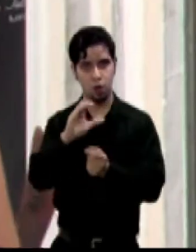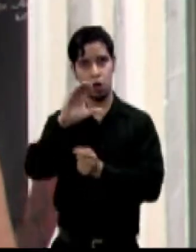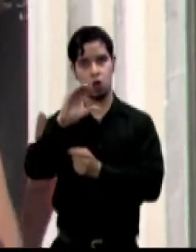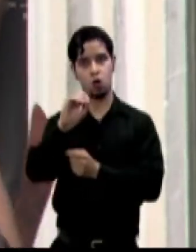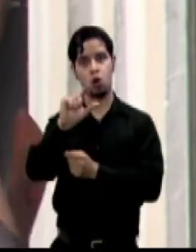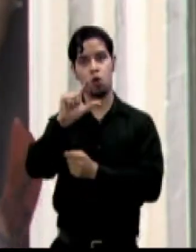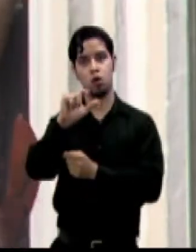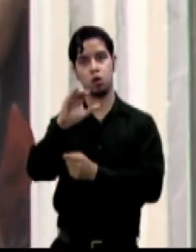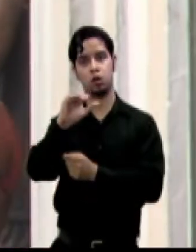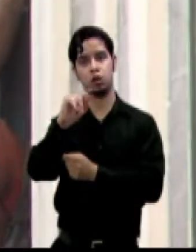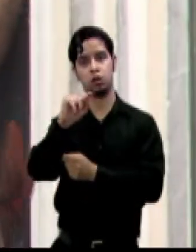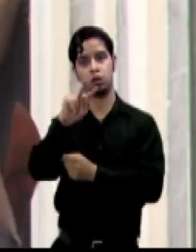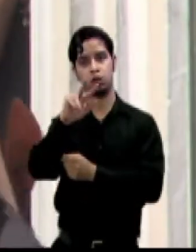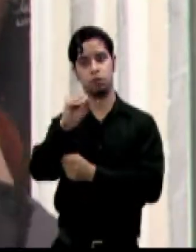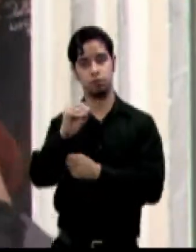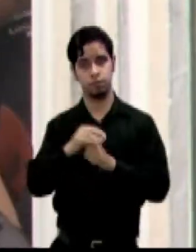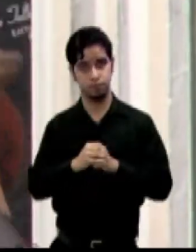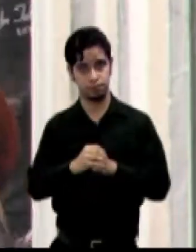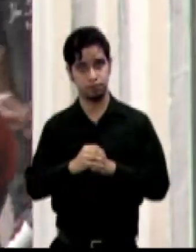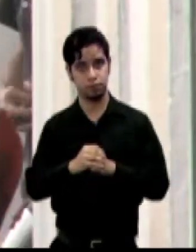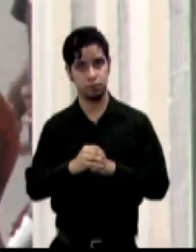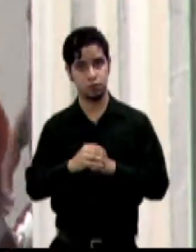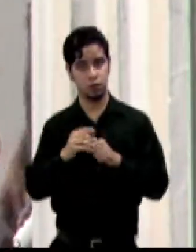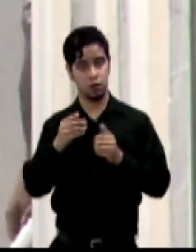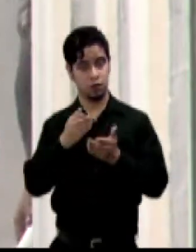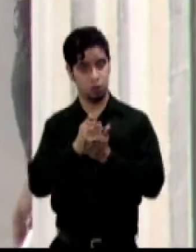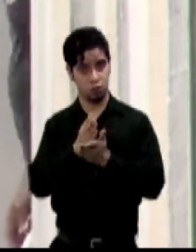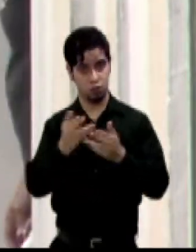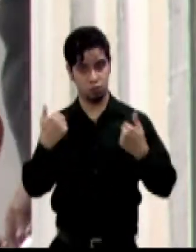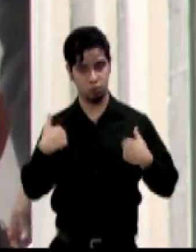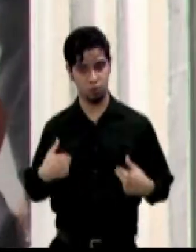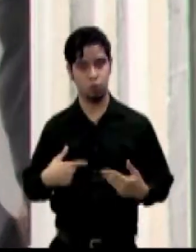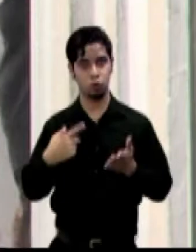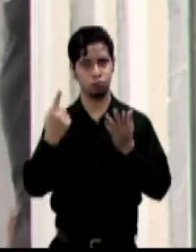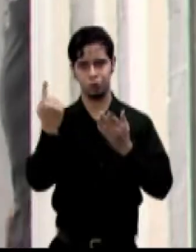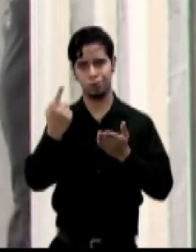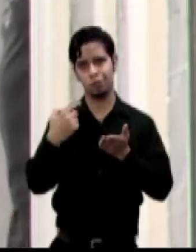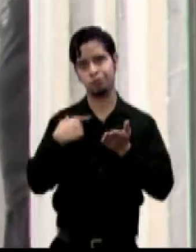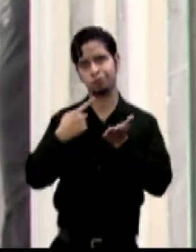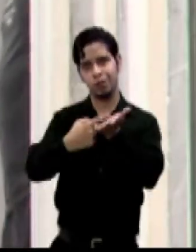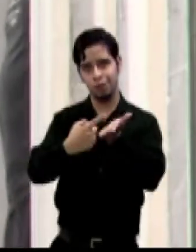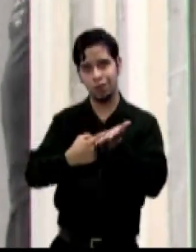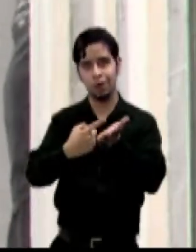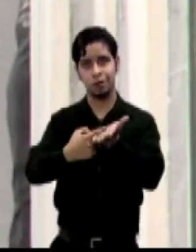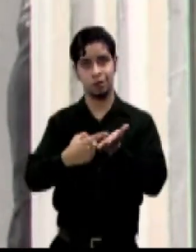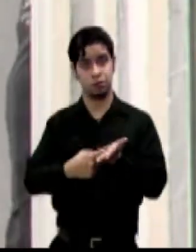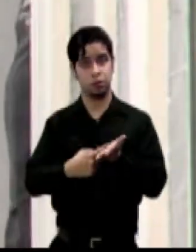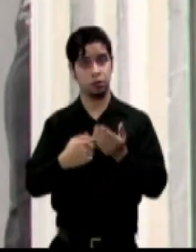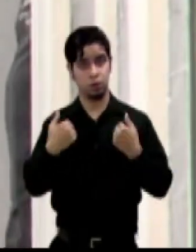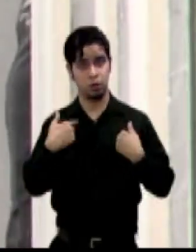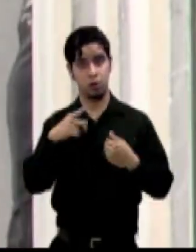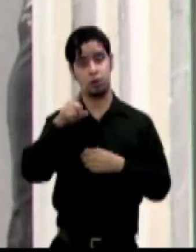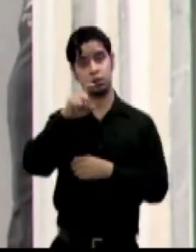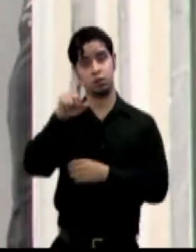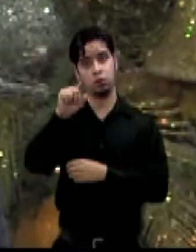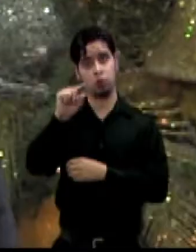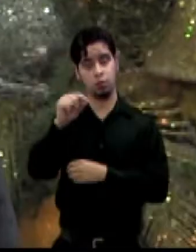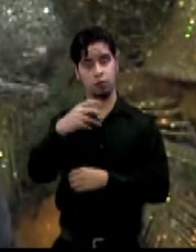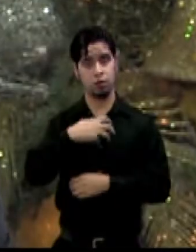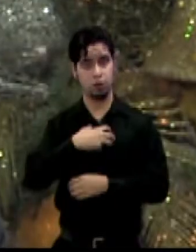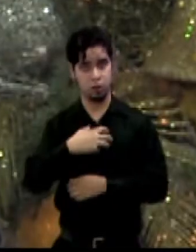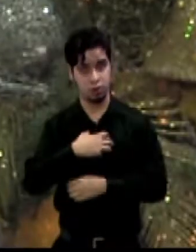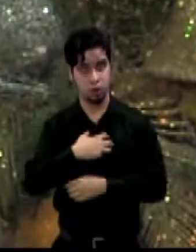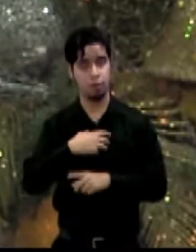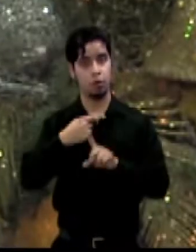ciertamente el asunto de los derechos humanos es un debate que existe, y en la Comisión de Derechos Civiles recibimos cerca de 120 querellas todos